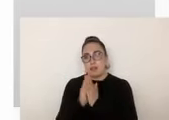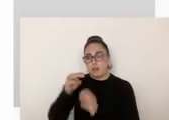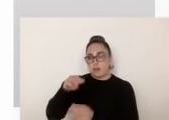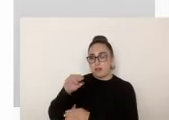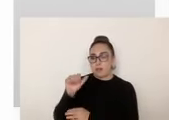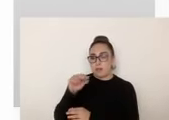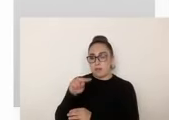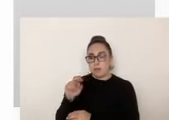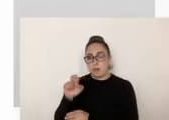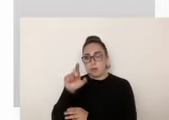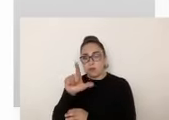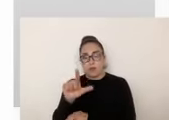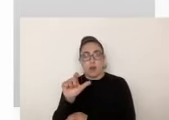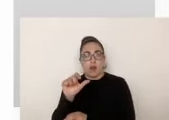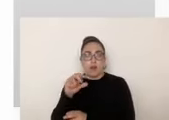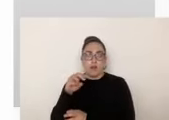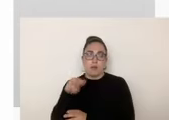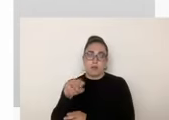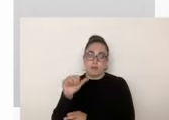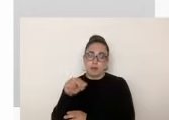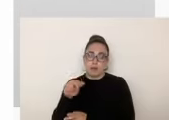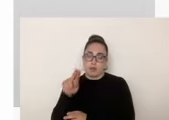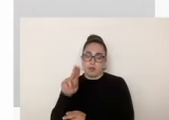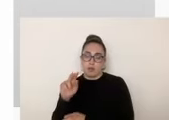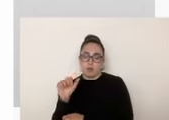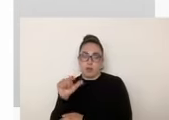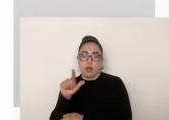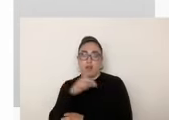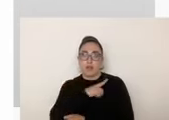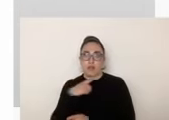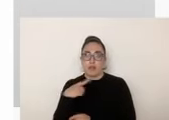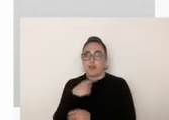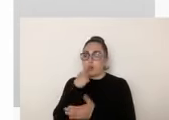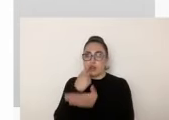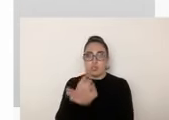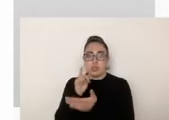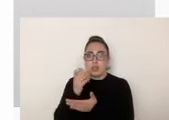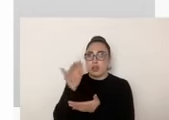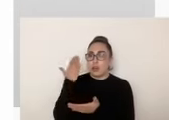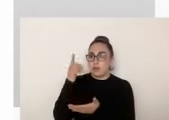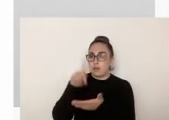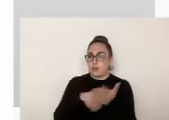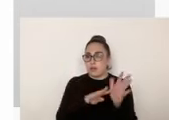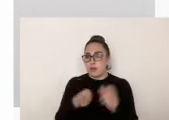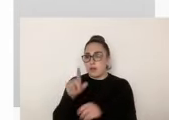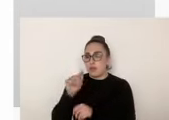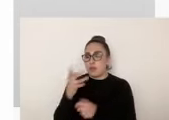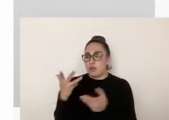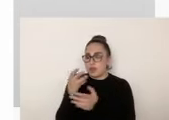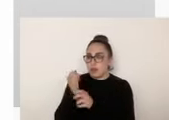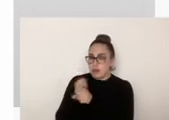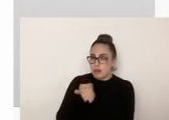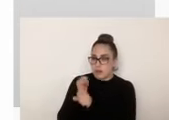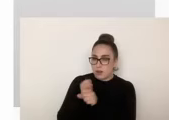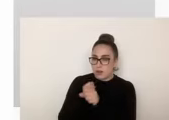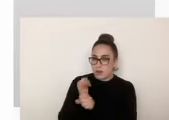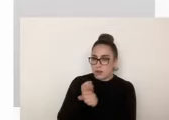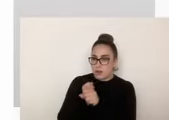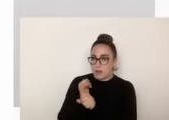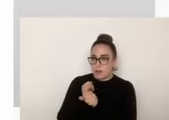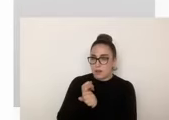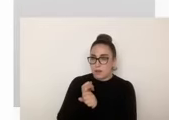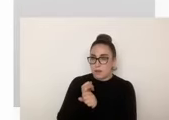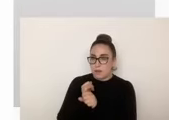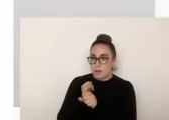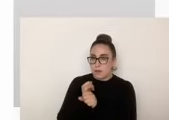uso? Referencias a investigación empírica de los años 70, en muchos casos que esas investigaciones empíricas se